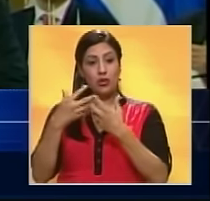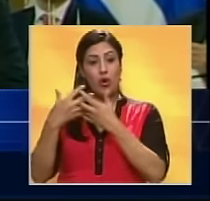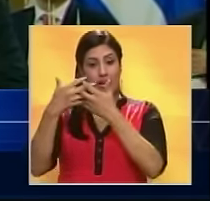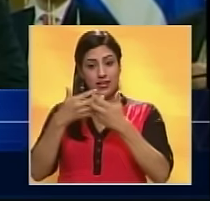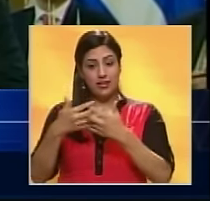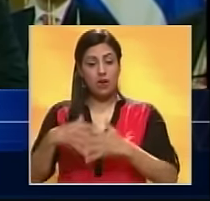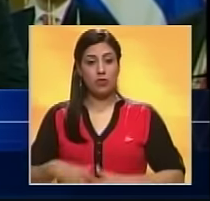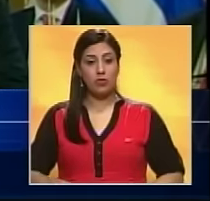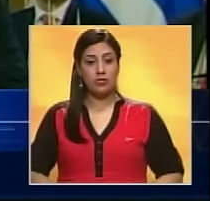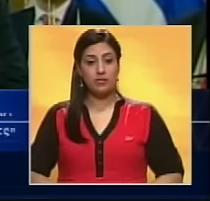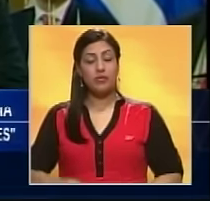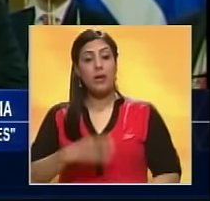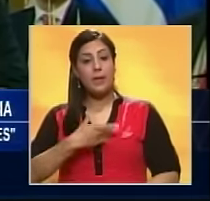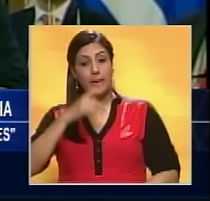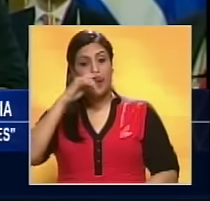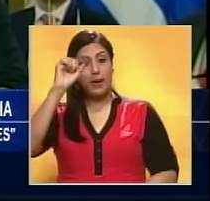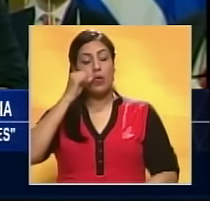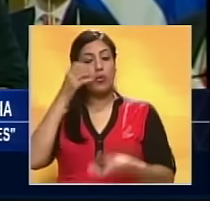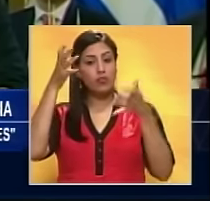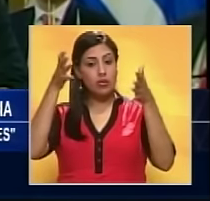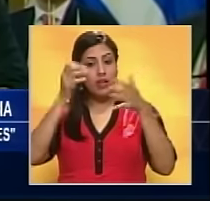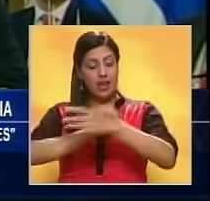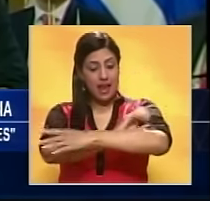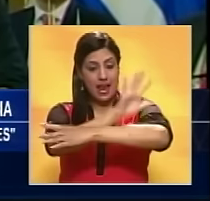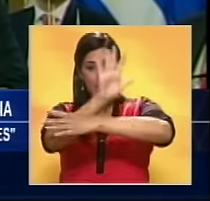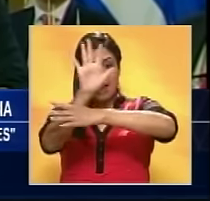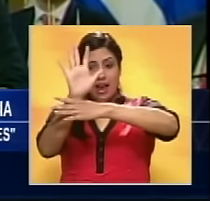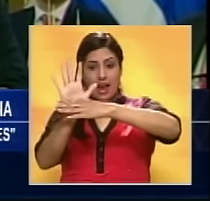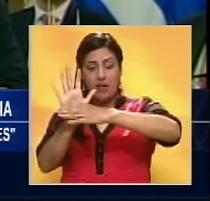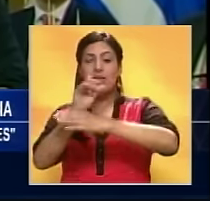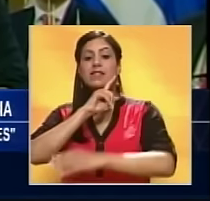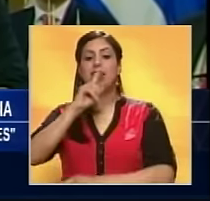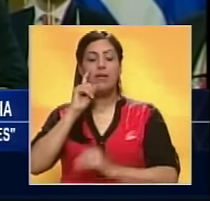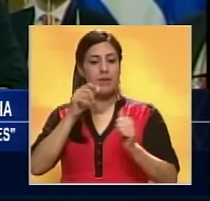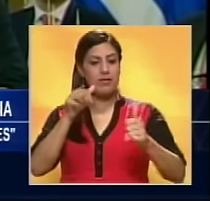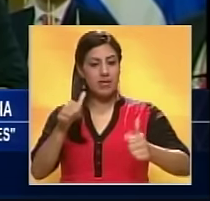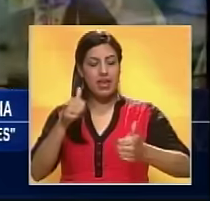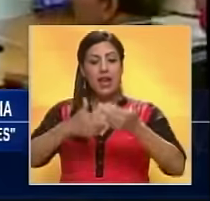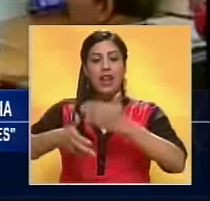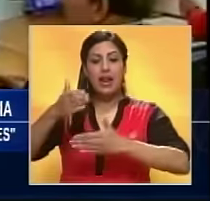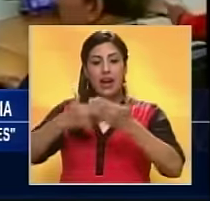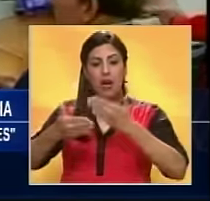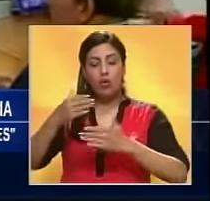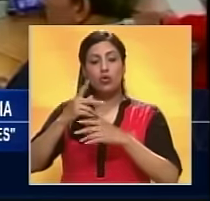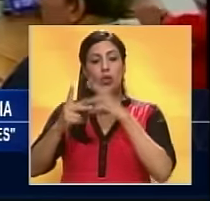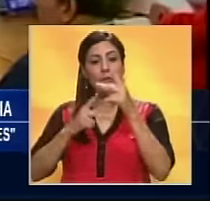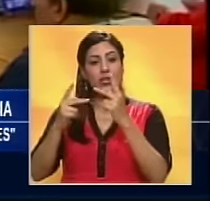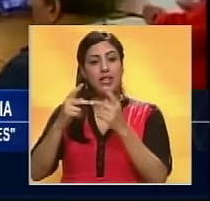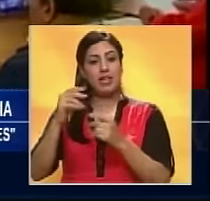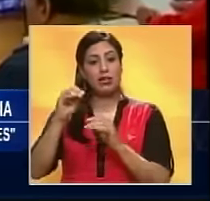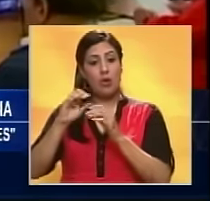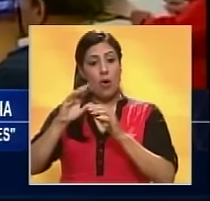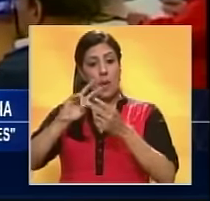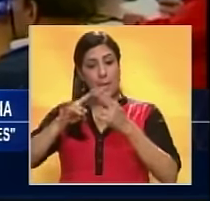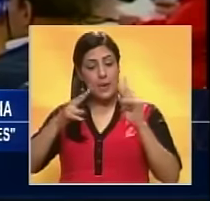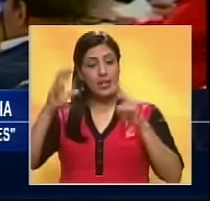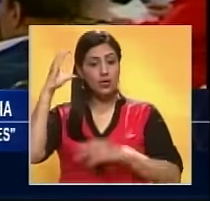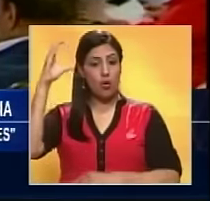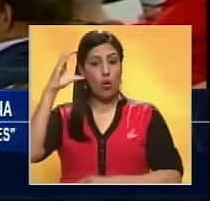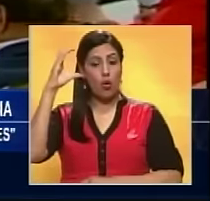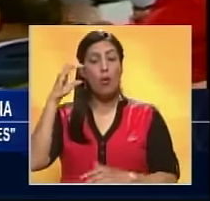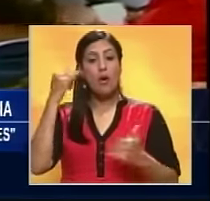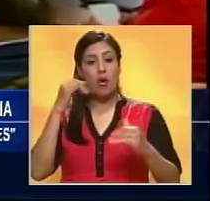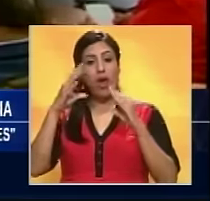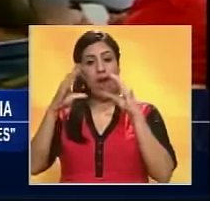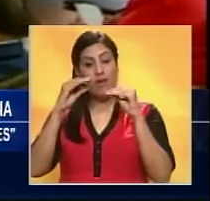Unidos. El jefe de Estado señaló que el ALBA fue un mecanismo determinante en las negociaciones del proceso de paz en Colombia. Abogó porque